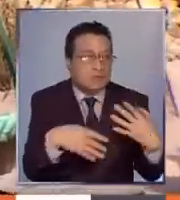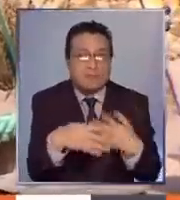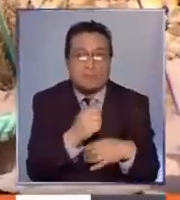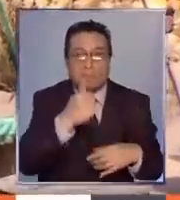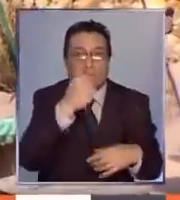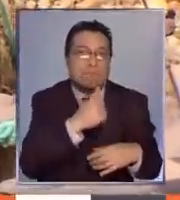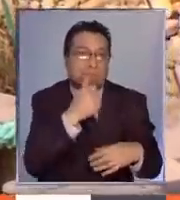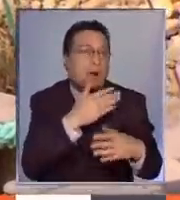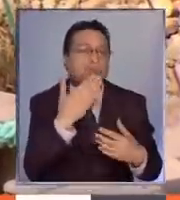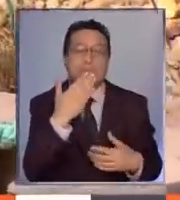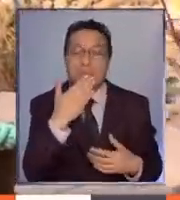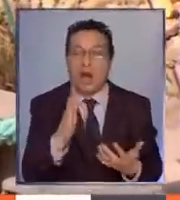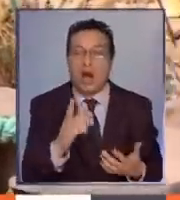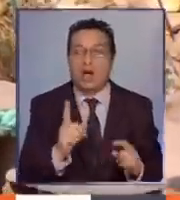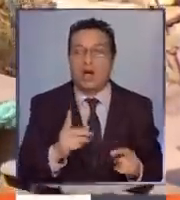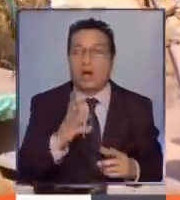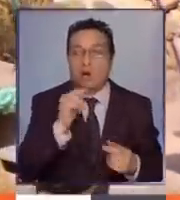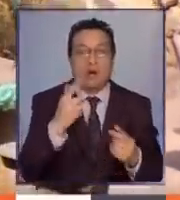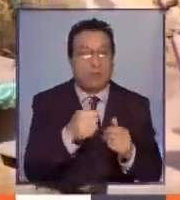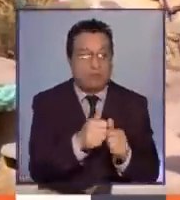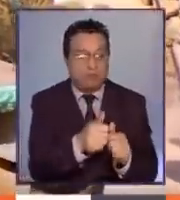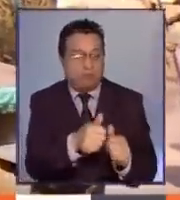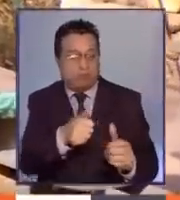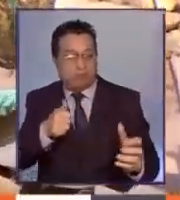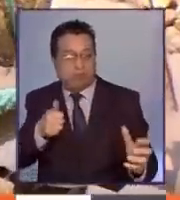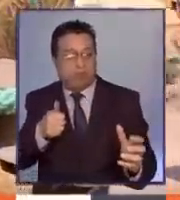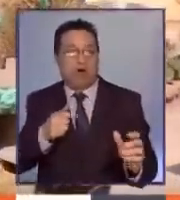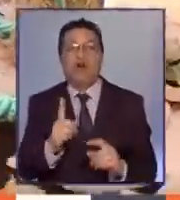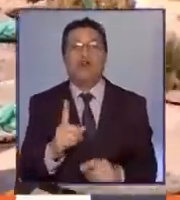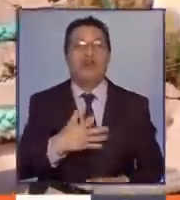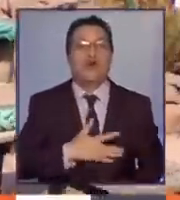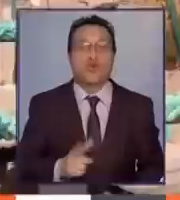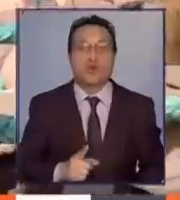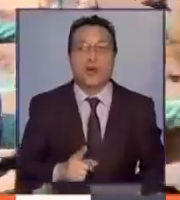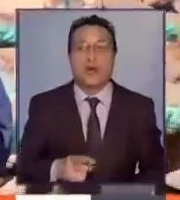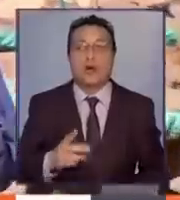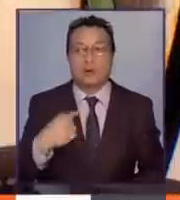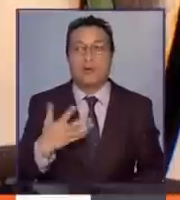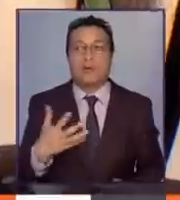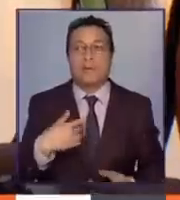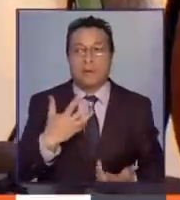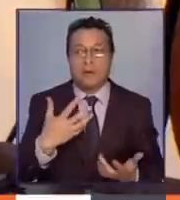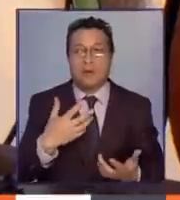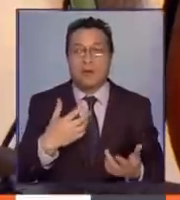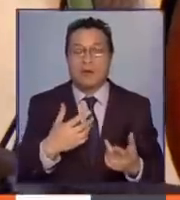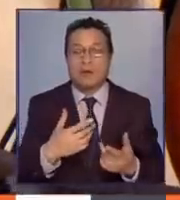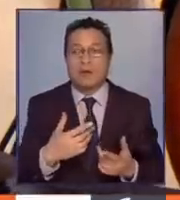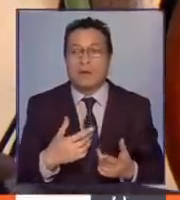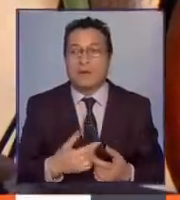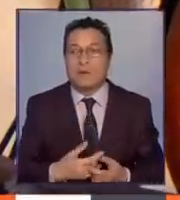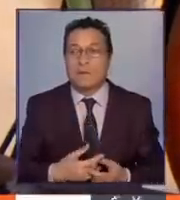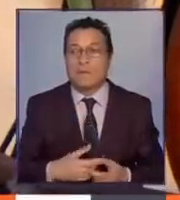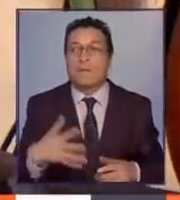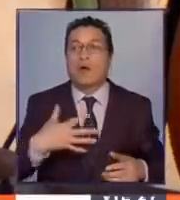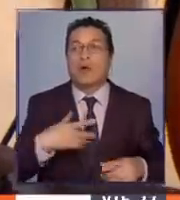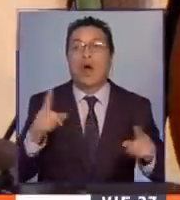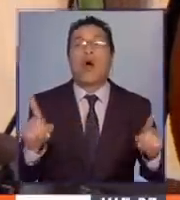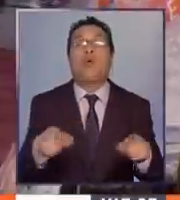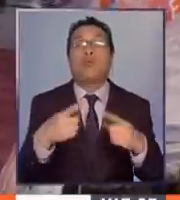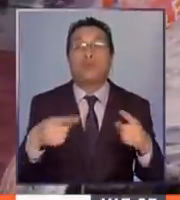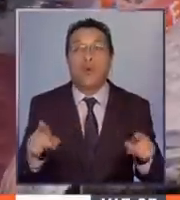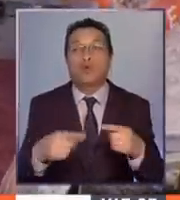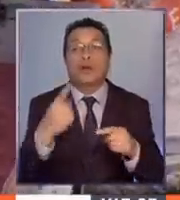puede, no soporta la separatidad del grupo. Lo dice Jung, lo dice Freud. Vamos a escuchar música de Sylvie